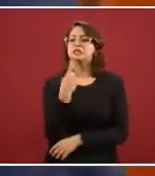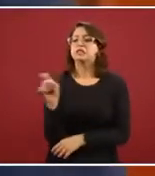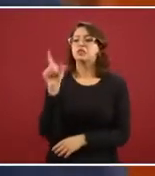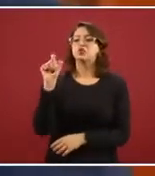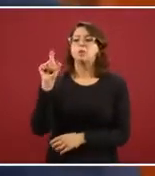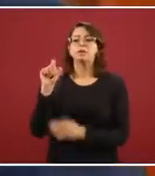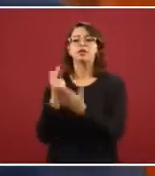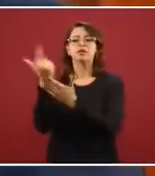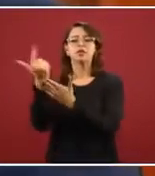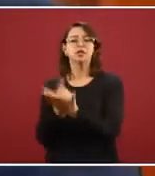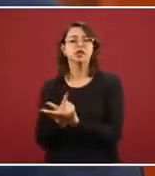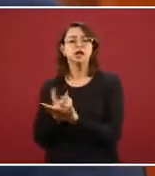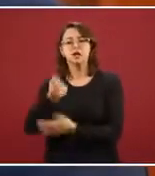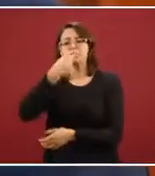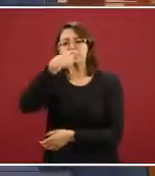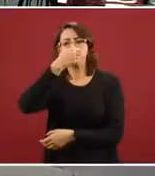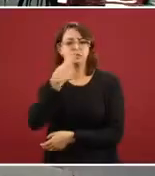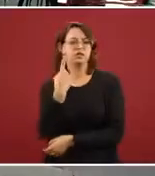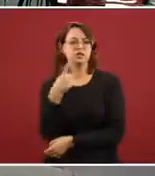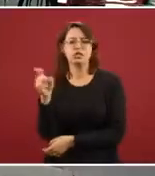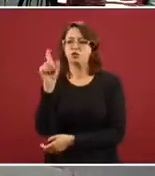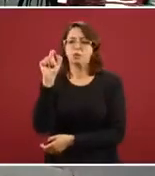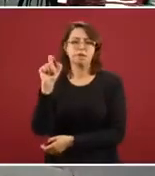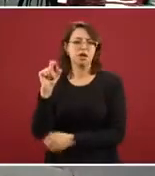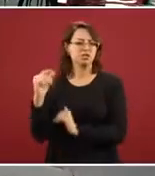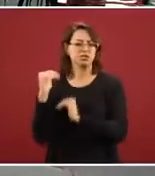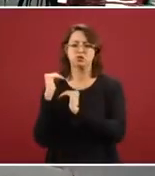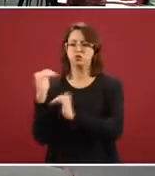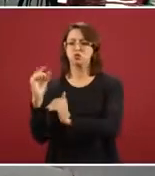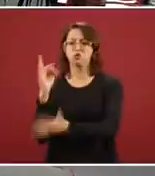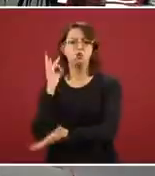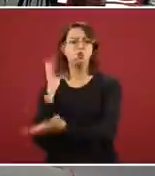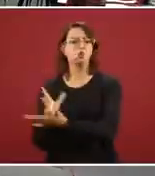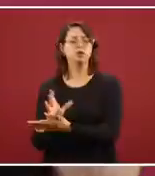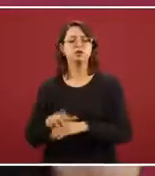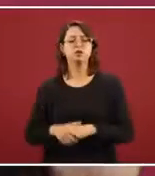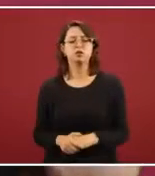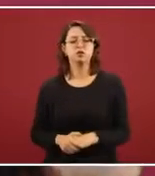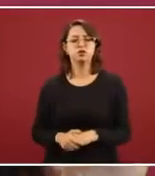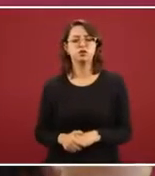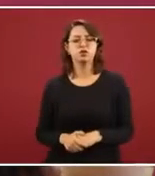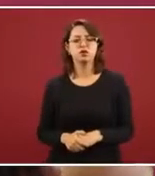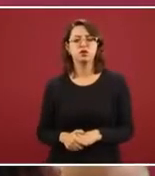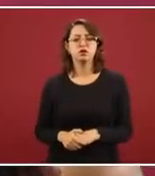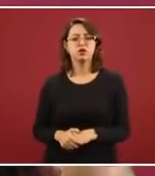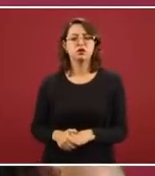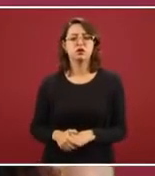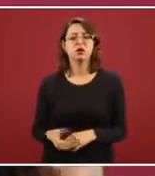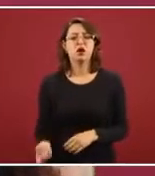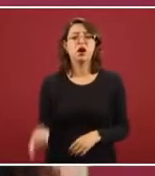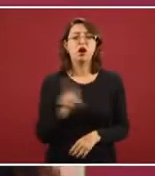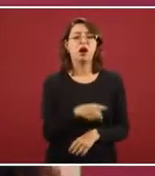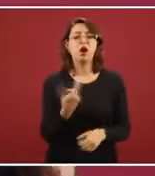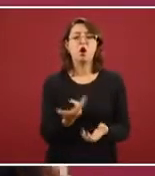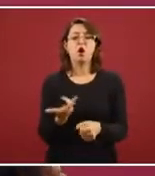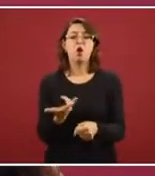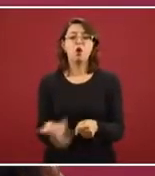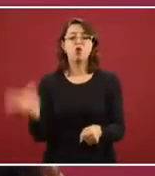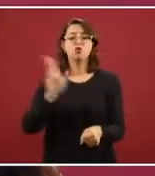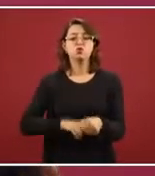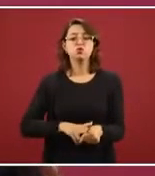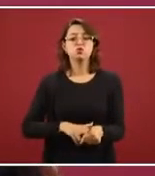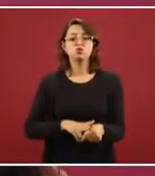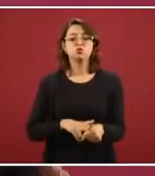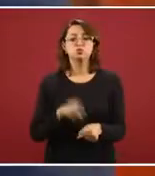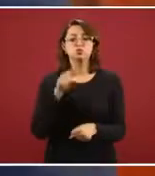claves 120 medicamentos es un hospital de